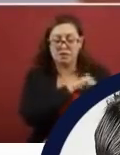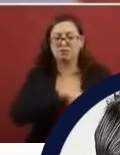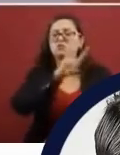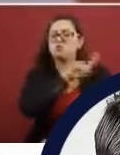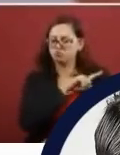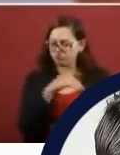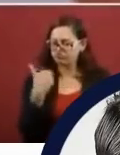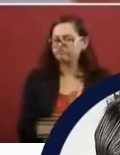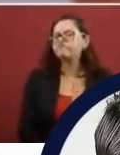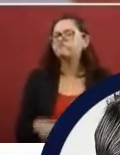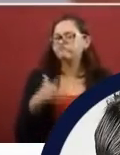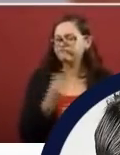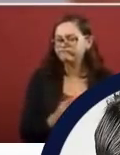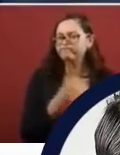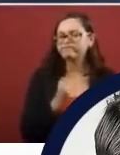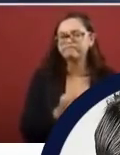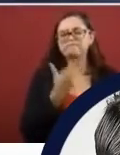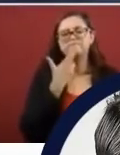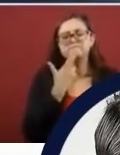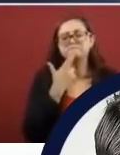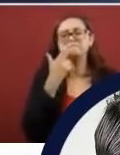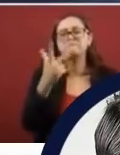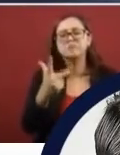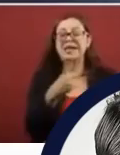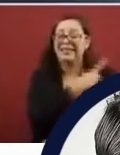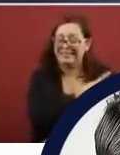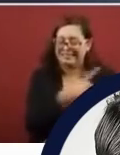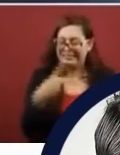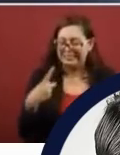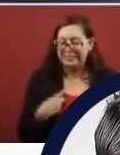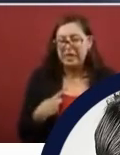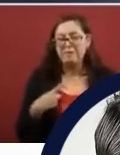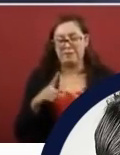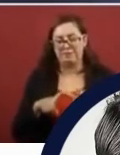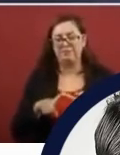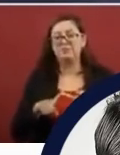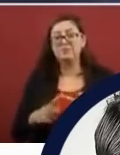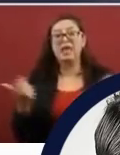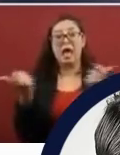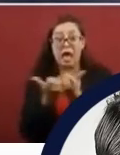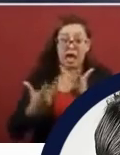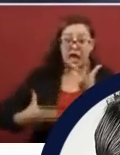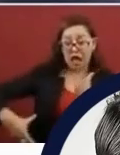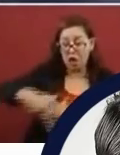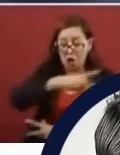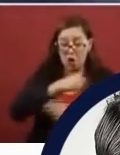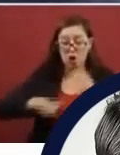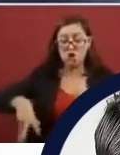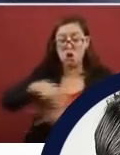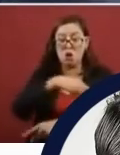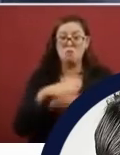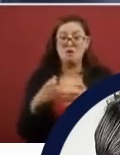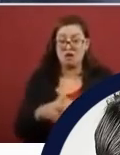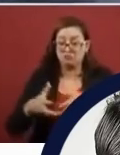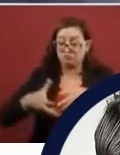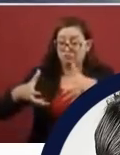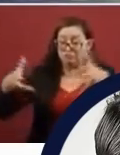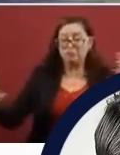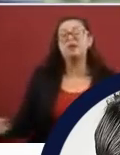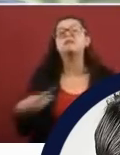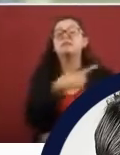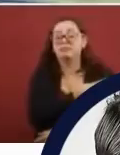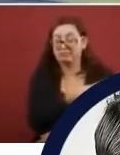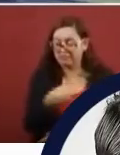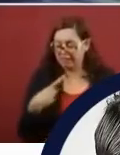para generar crecimiento es necesario que se pueda generar otra vez, para generar crecimiento sostenido en el tiempo y poder lograr el promedio de 4%